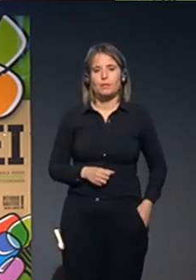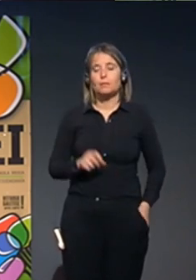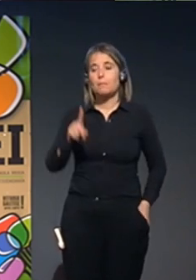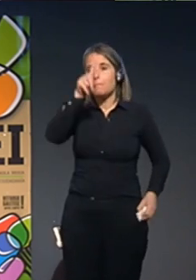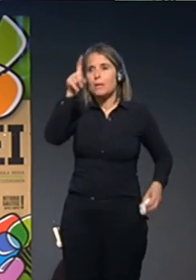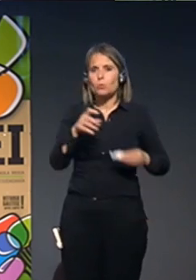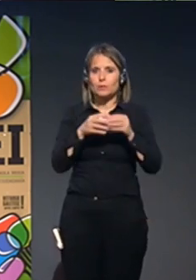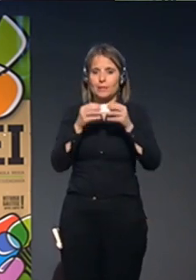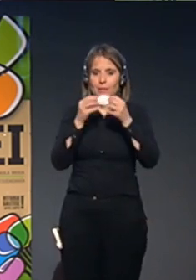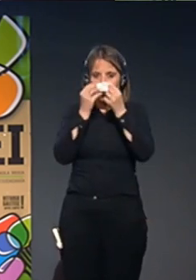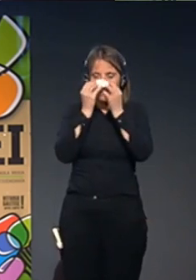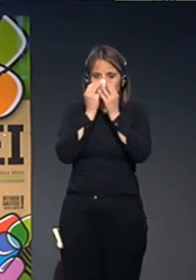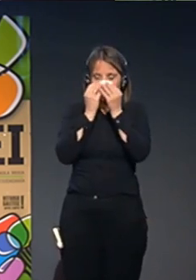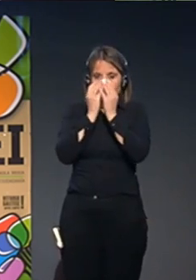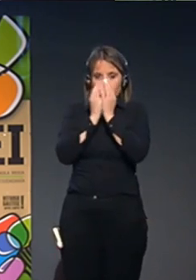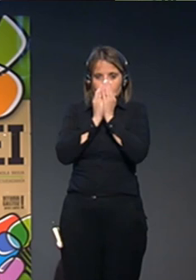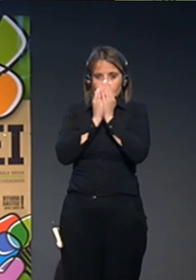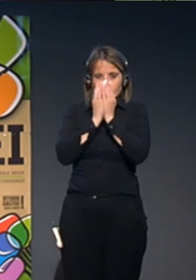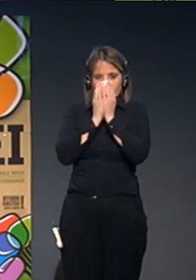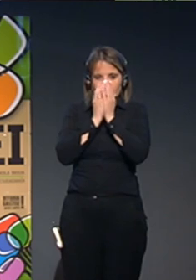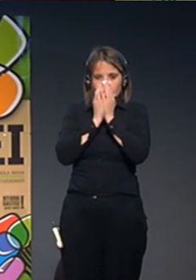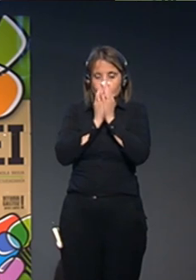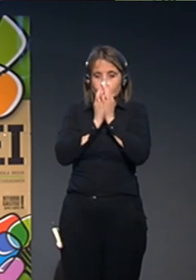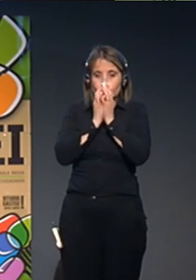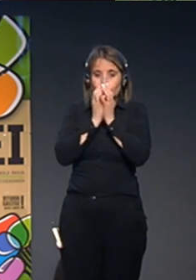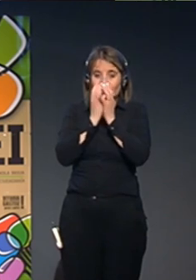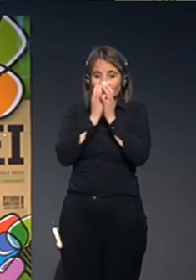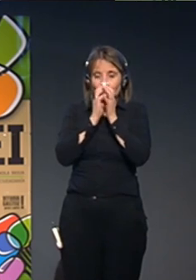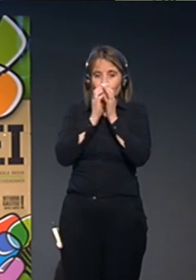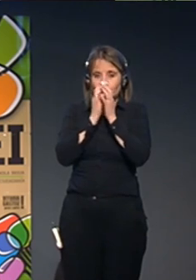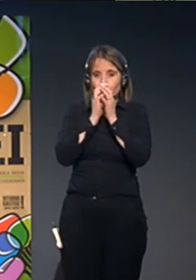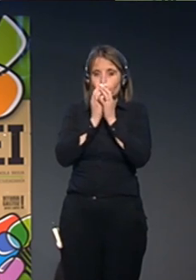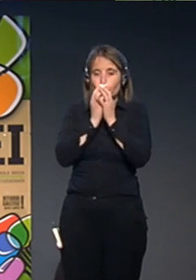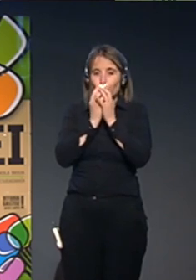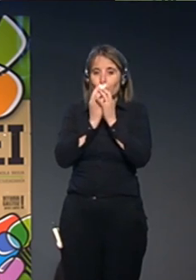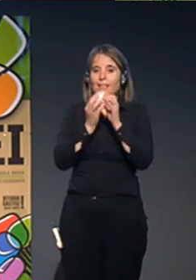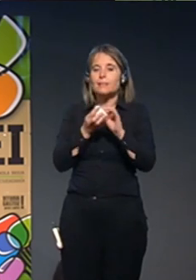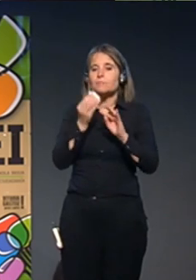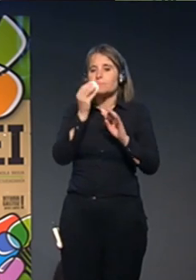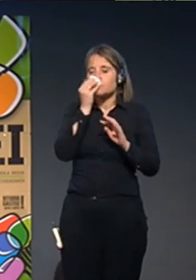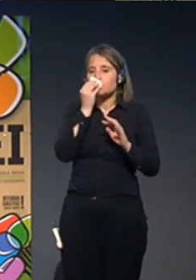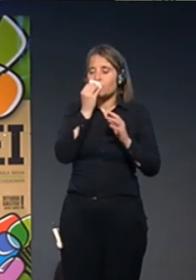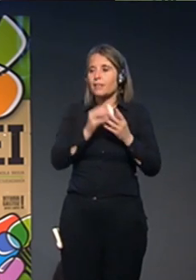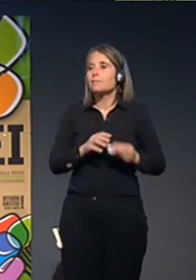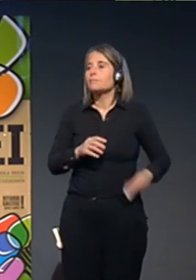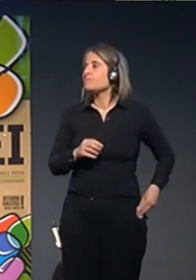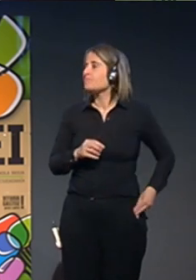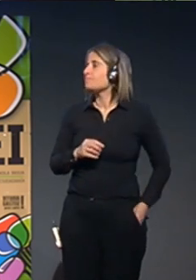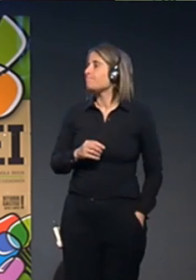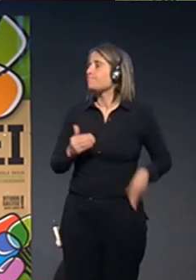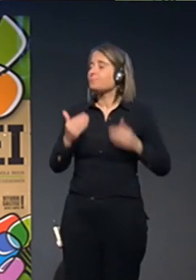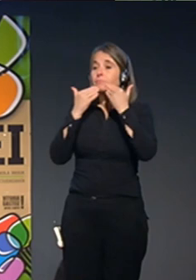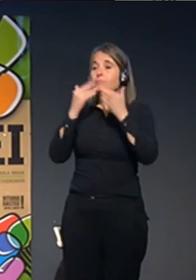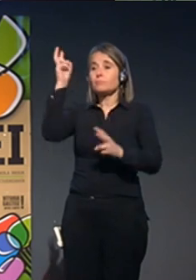una preguntaa buenas tardes as igual rompo el hielo y luego más gente hace más preguntas bueno Pepe Primero gracias por venir la